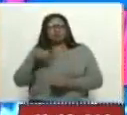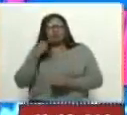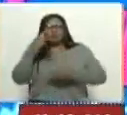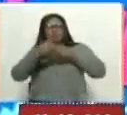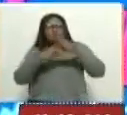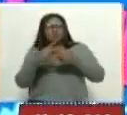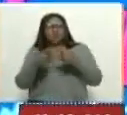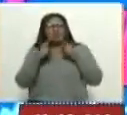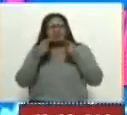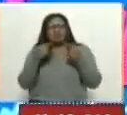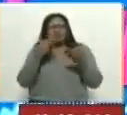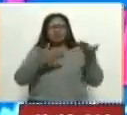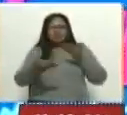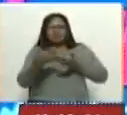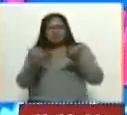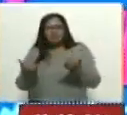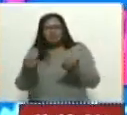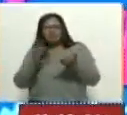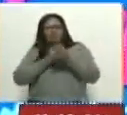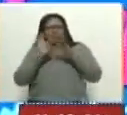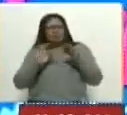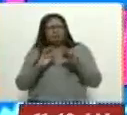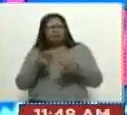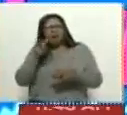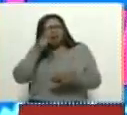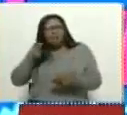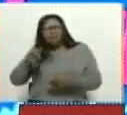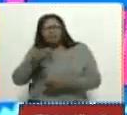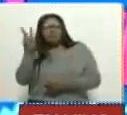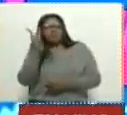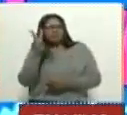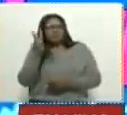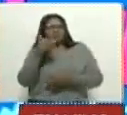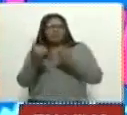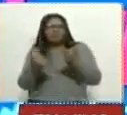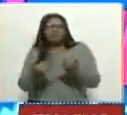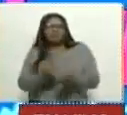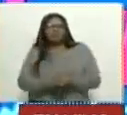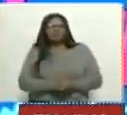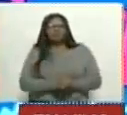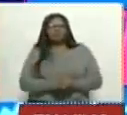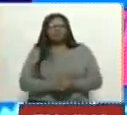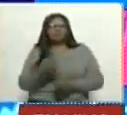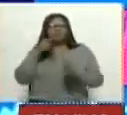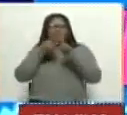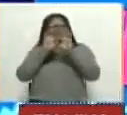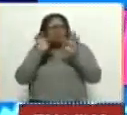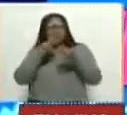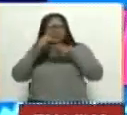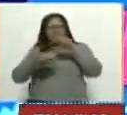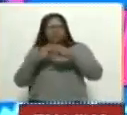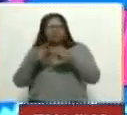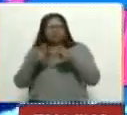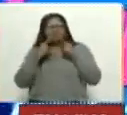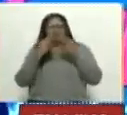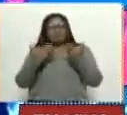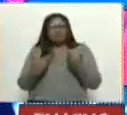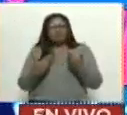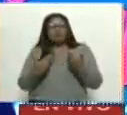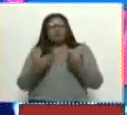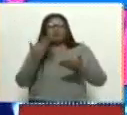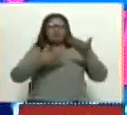los bienes y servicios que necesita el pueblo venezolano para vivir con dignidad y que también sea capaz de producir los bienes y servicios que podamos